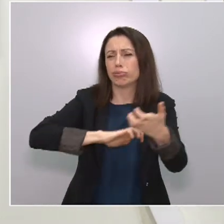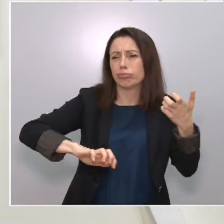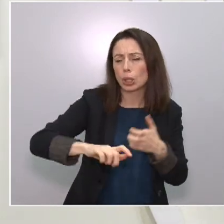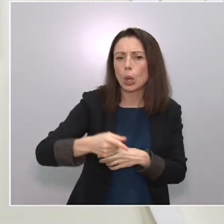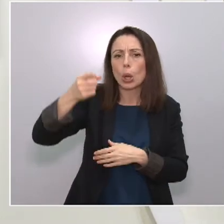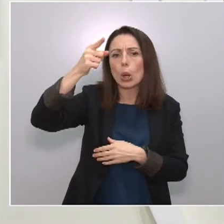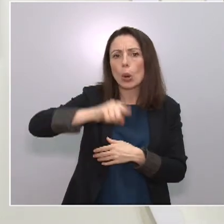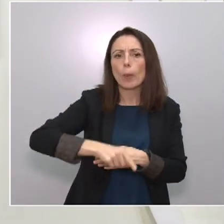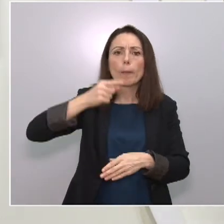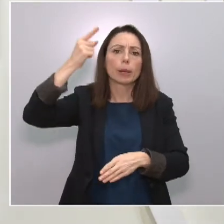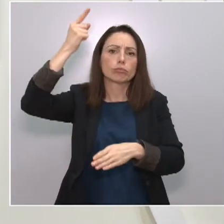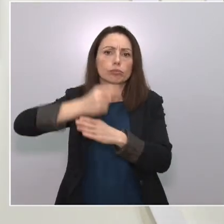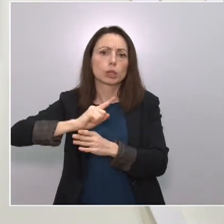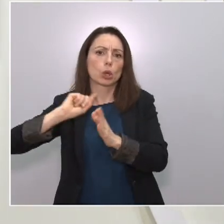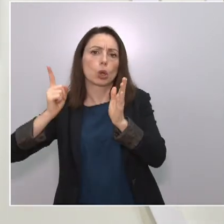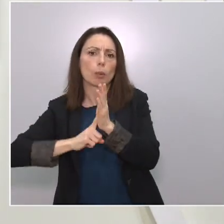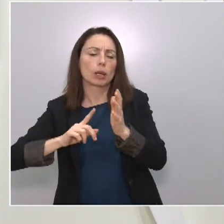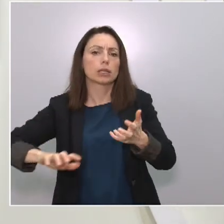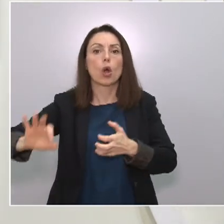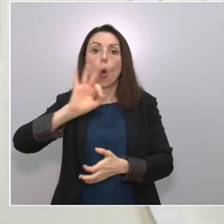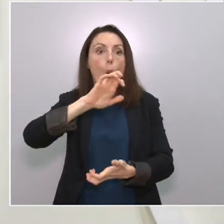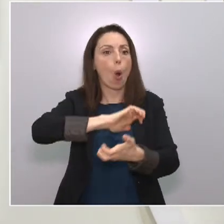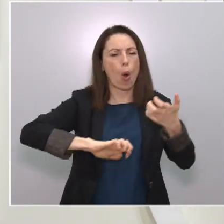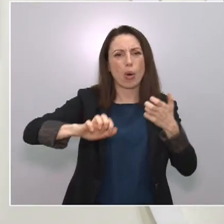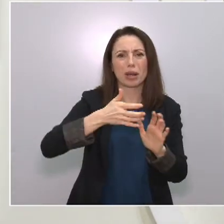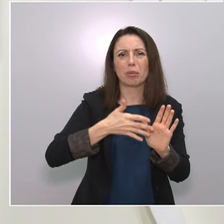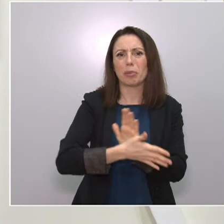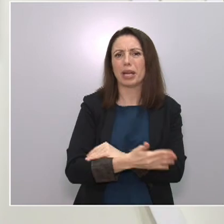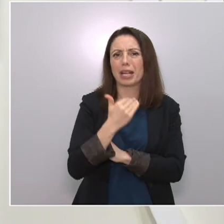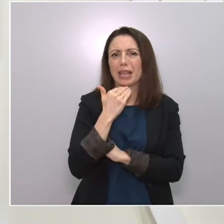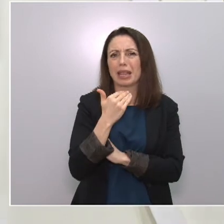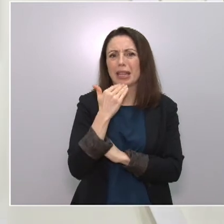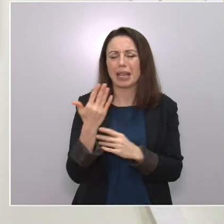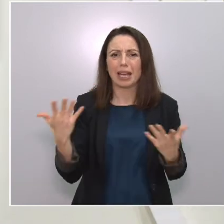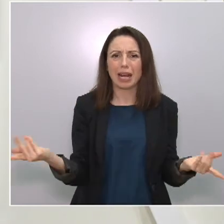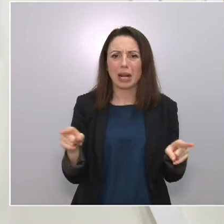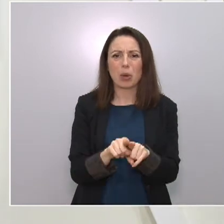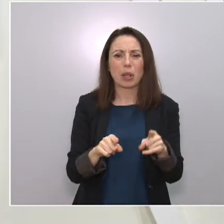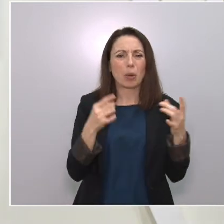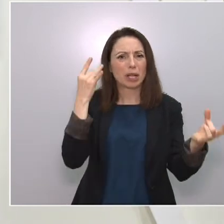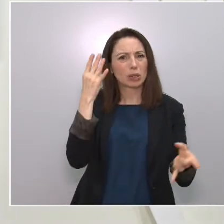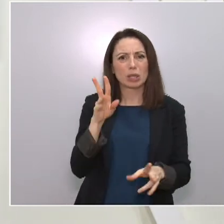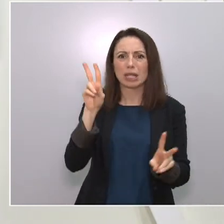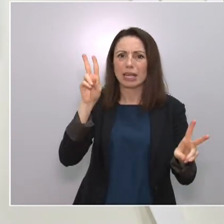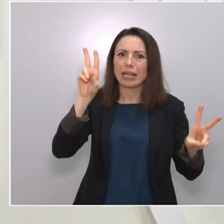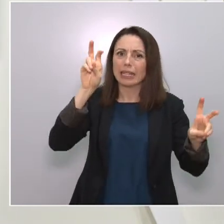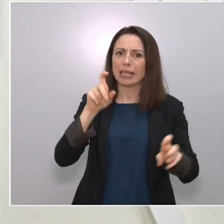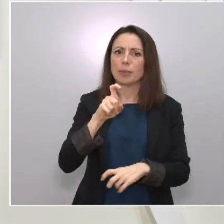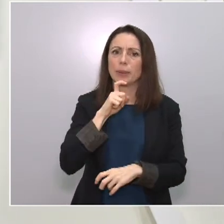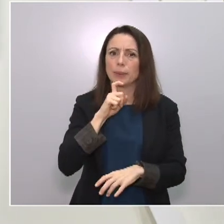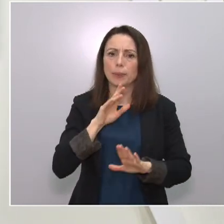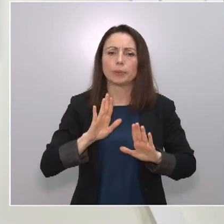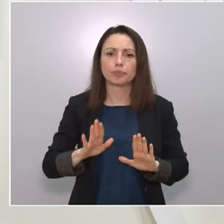mes con poder absoluto, o si no el caos, me parece simplificar algo que es de una extraordinaria complejidad. Y no